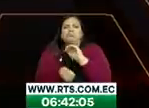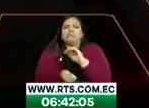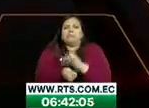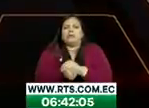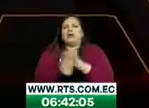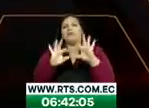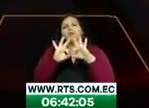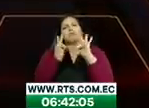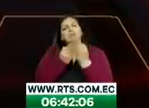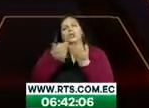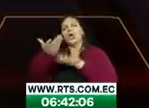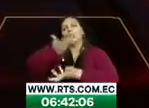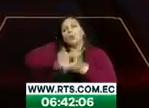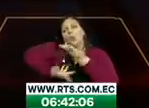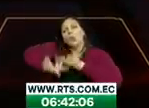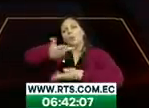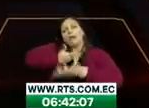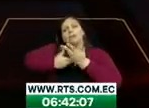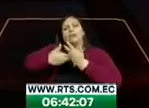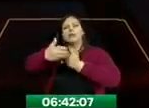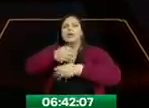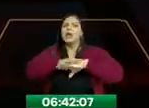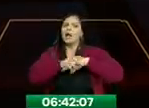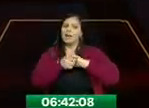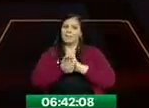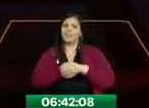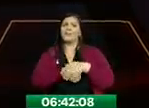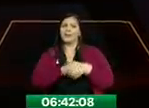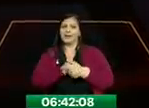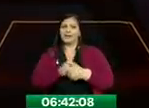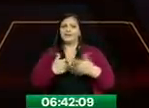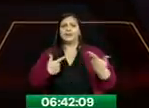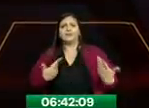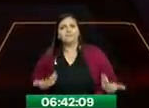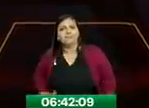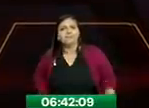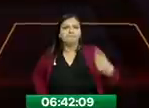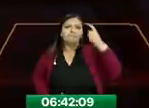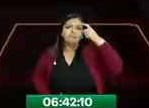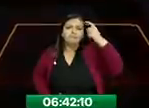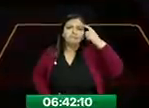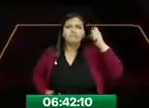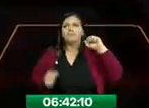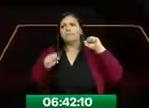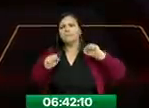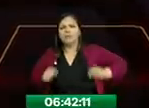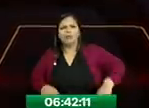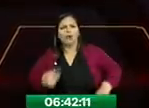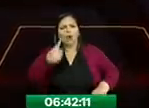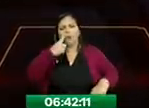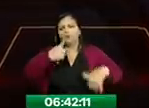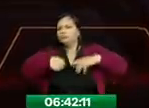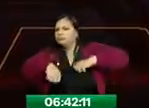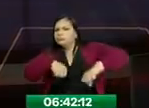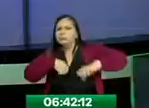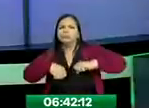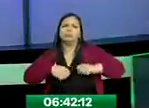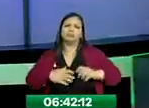tiempo con la familia para poder hacer nuestros quehaceres en casa, como varones, como cosas que tenemos que hacer. Así que bendecido al